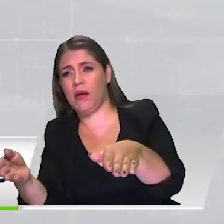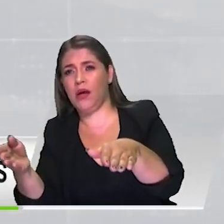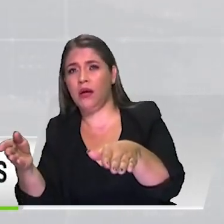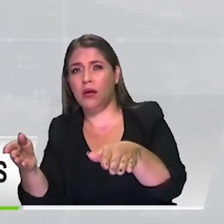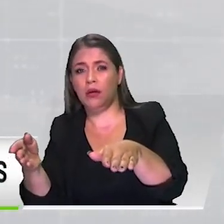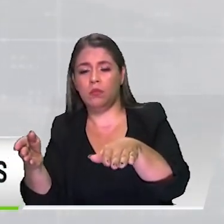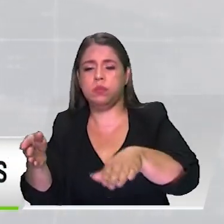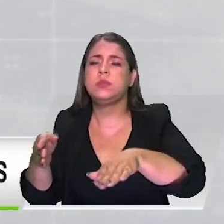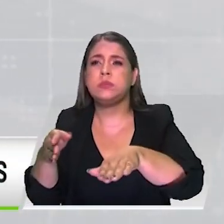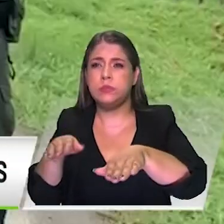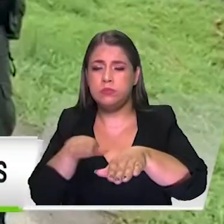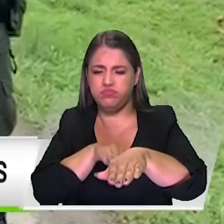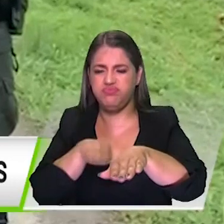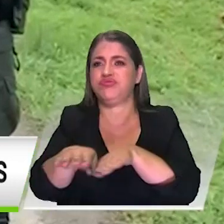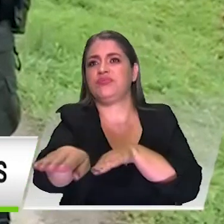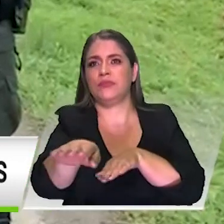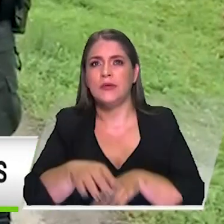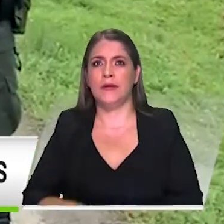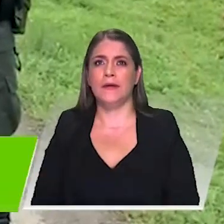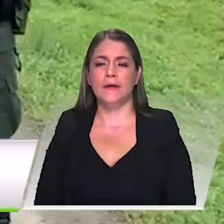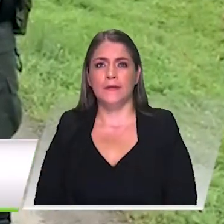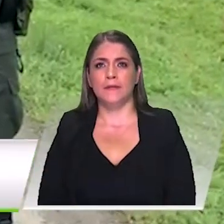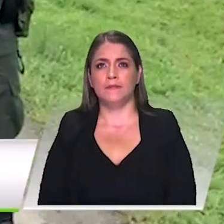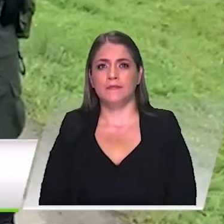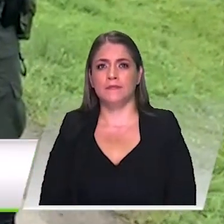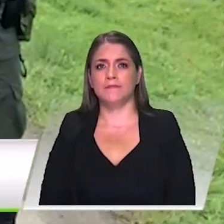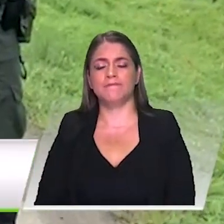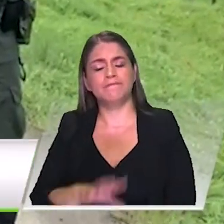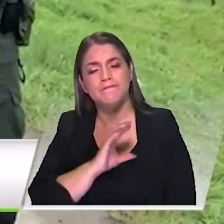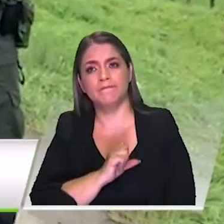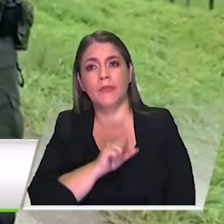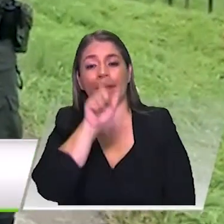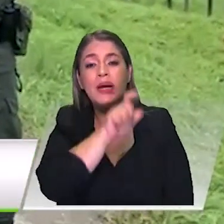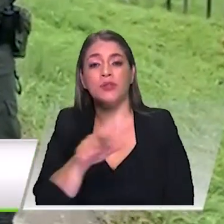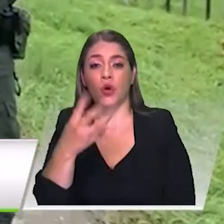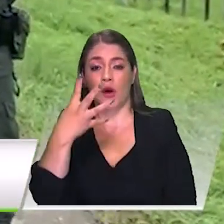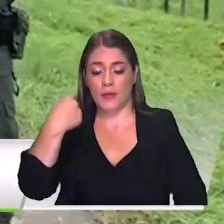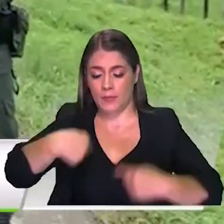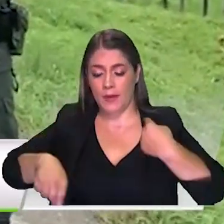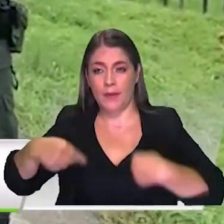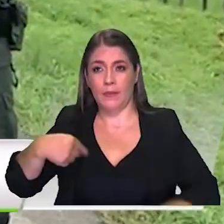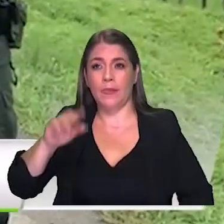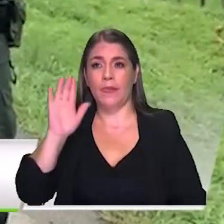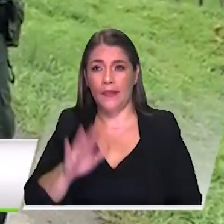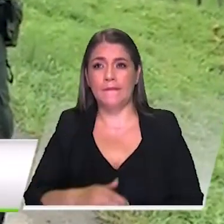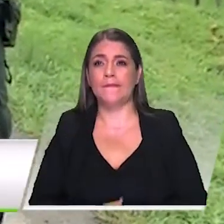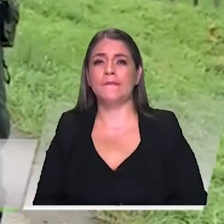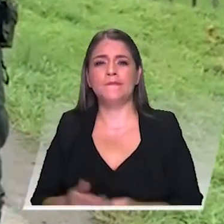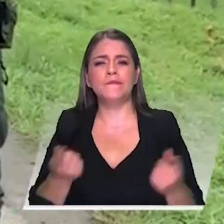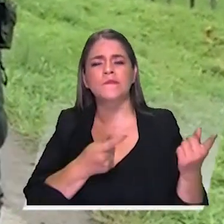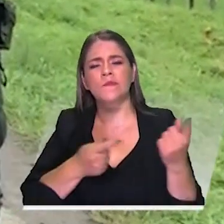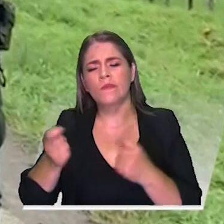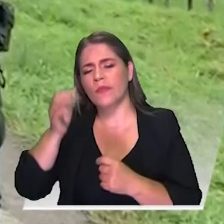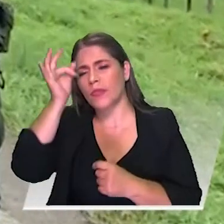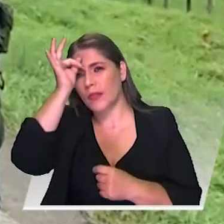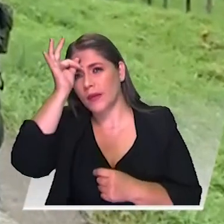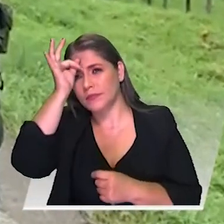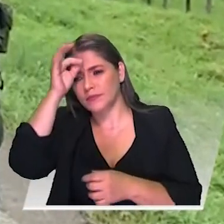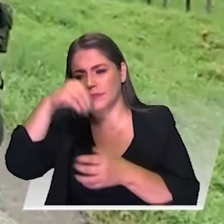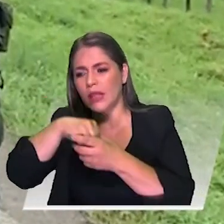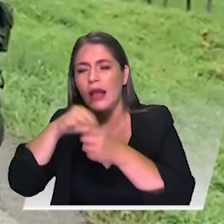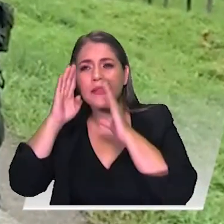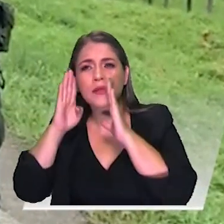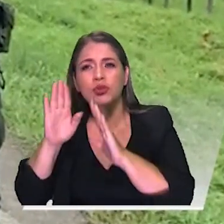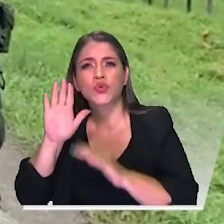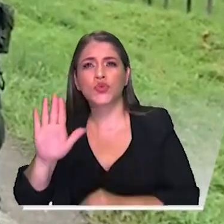en la mitad de la vía. Resultando, lamentablemente, 4 personas lesionadas, las cuales fueron trasladadas y atendidas en